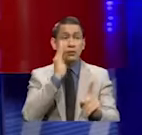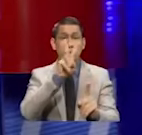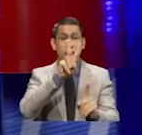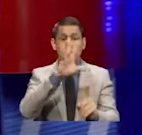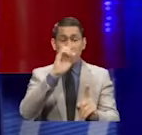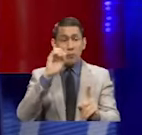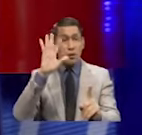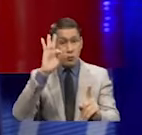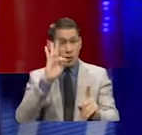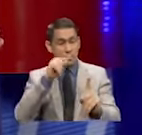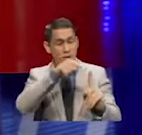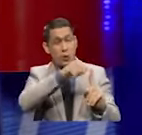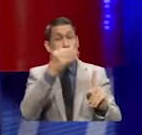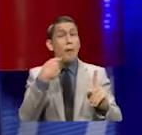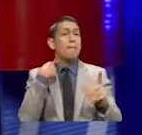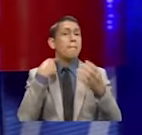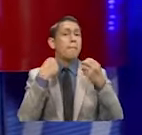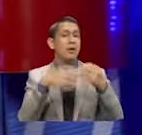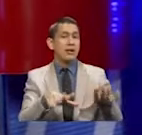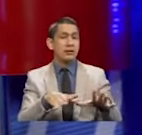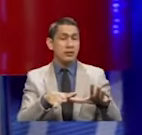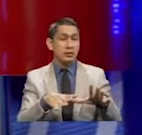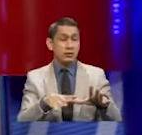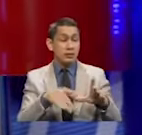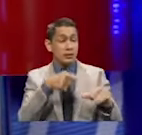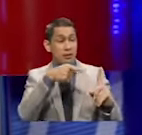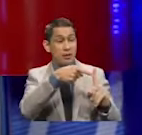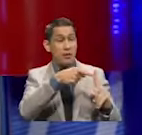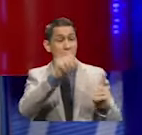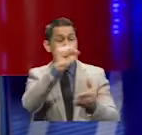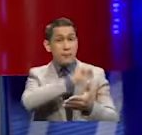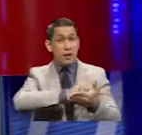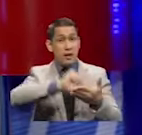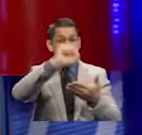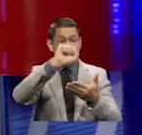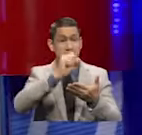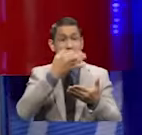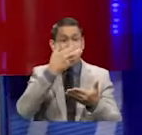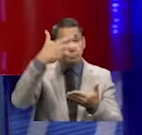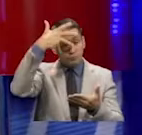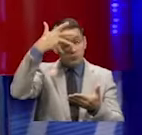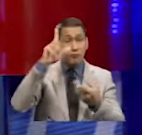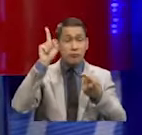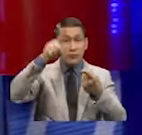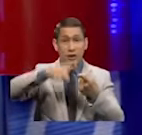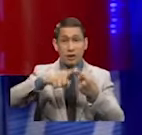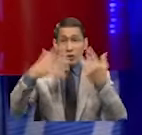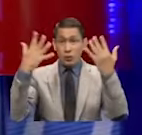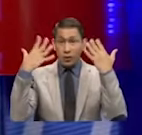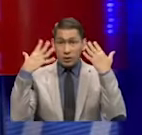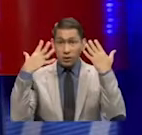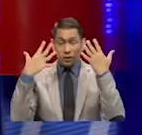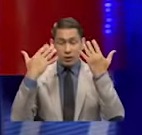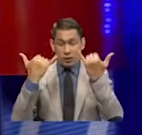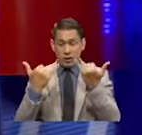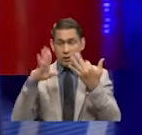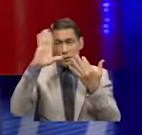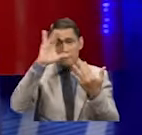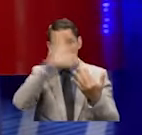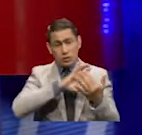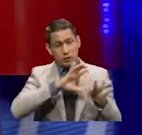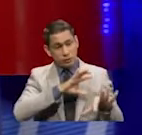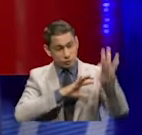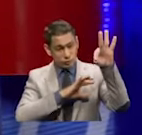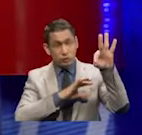2009, este joven desapareció cuando justamente viajaba entre Santo Domingo y Guayaquil. La DINASET logró este